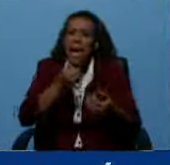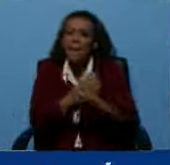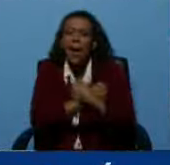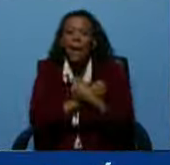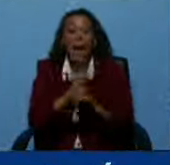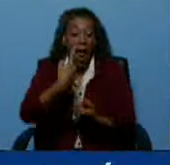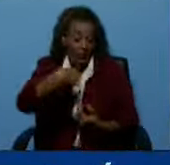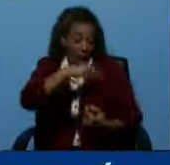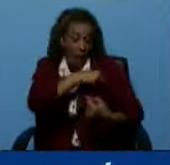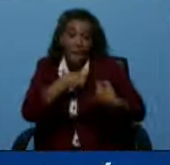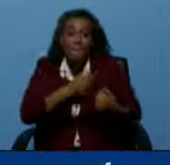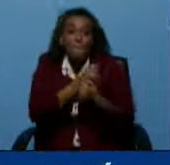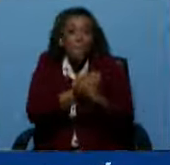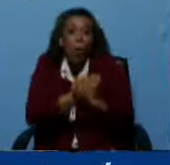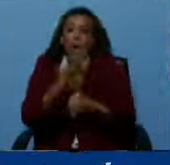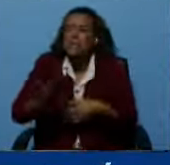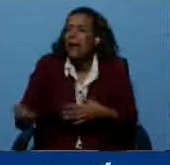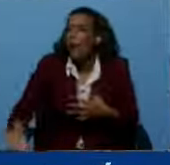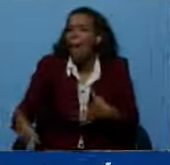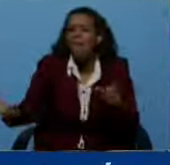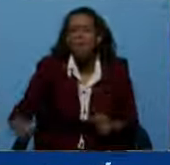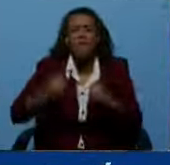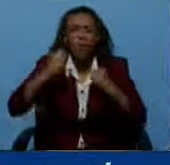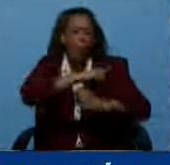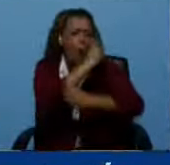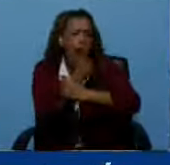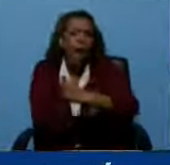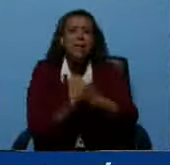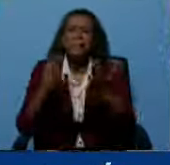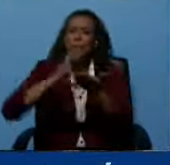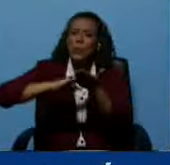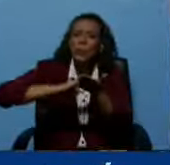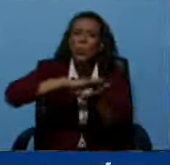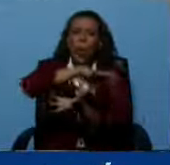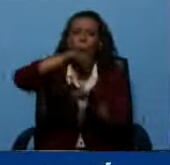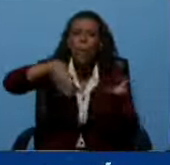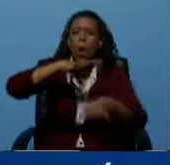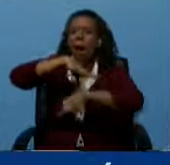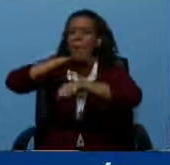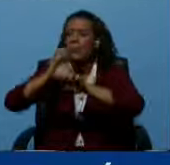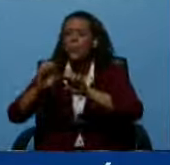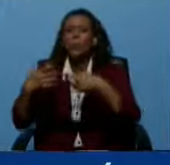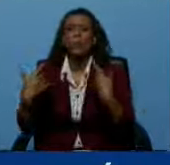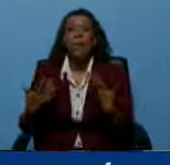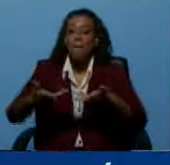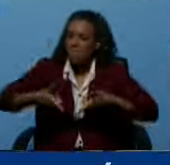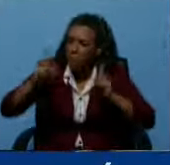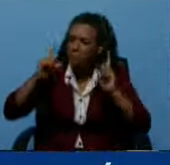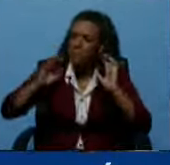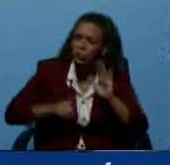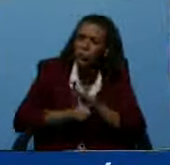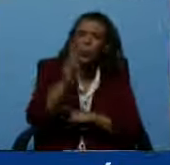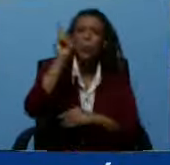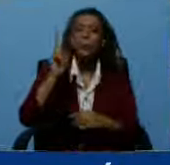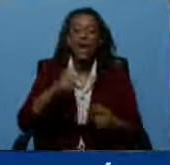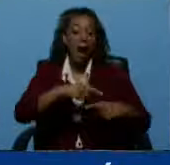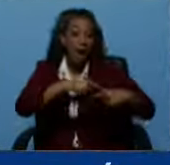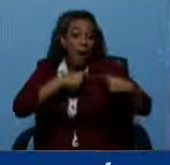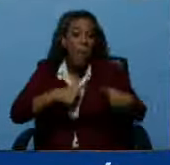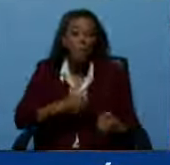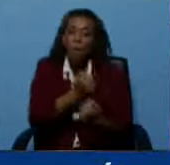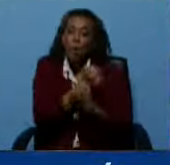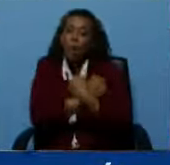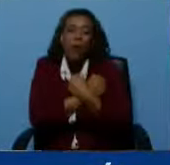amor marca todo, el amor lo puede todo, el amor lo cura todo, el amor lo permite todo, el amor es la fuente de